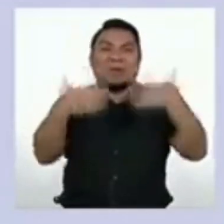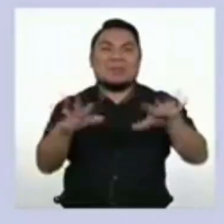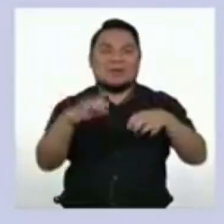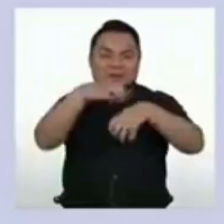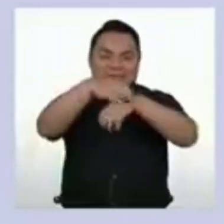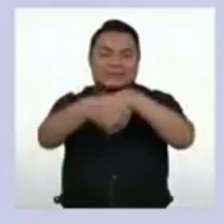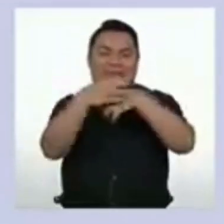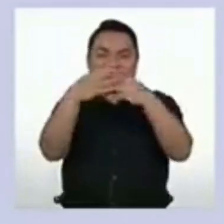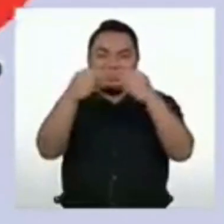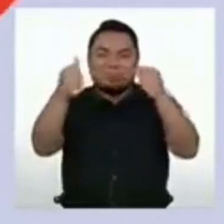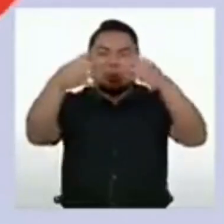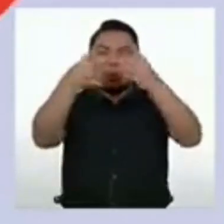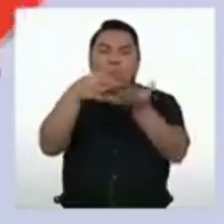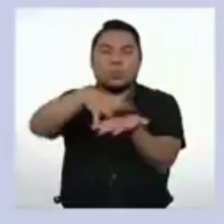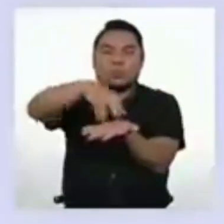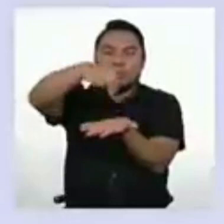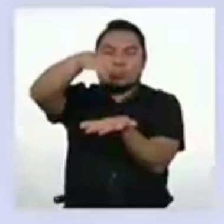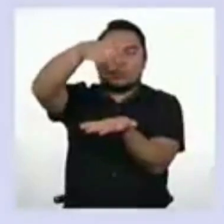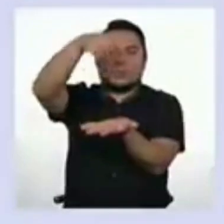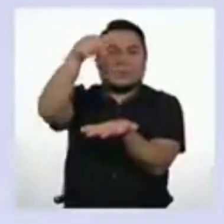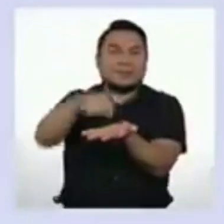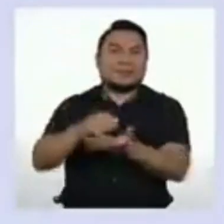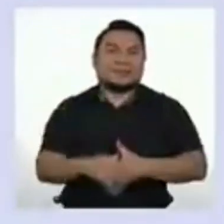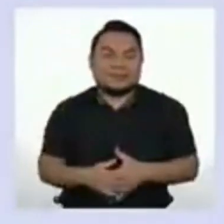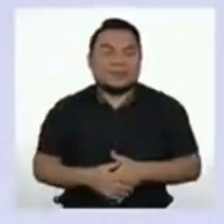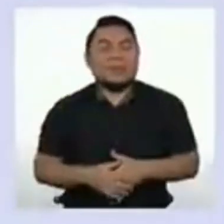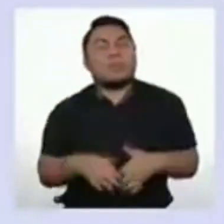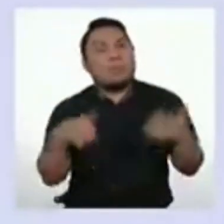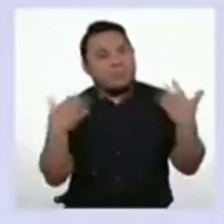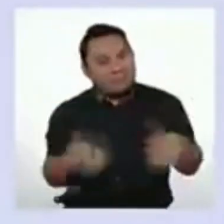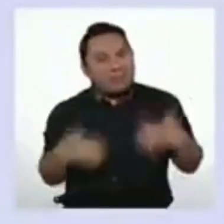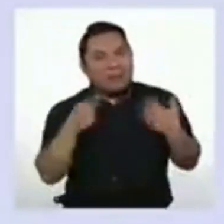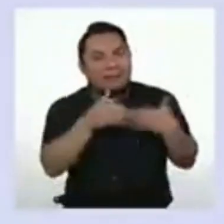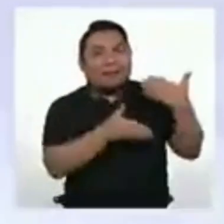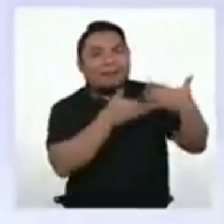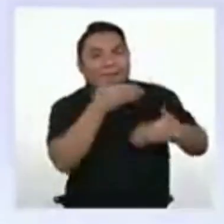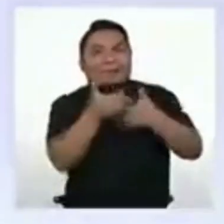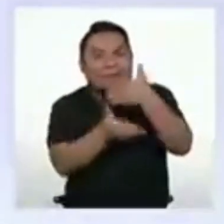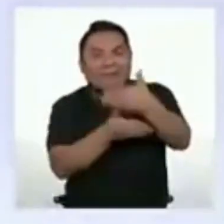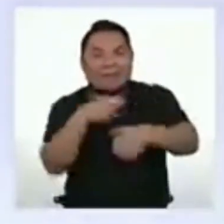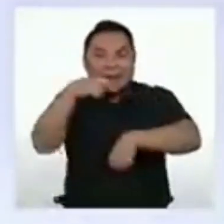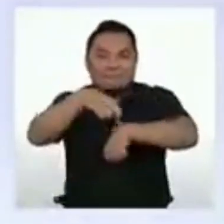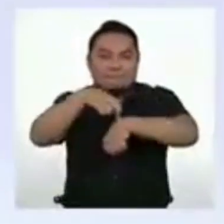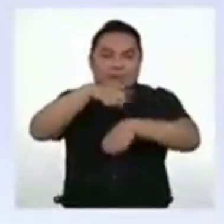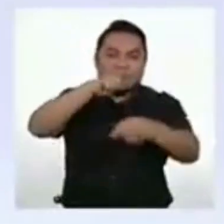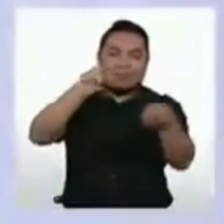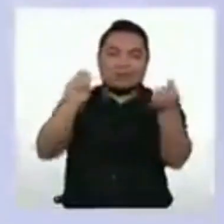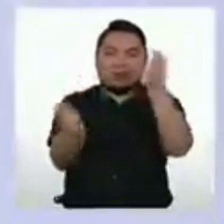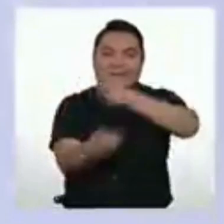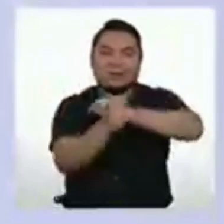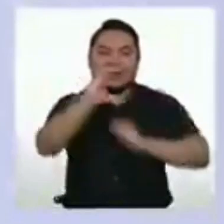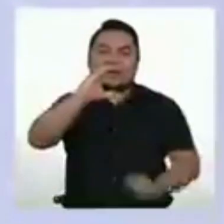piel. Y listo, tenemos chuño. No me diga, ¿todo ese proceso es necesario para que la papa se transforme en